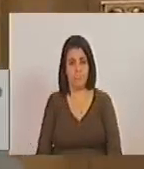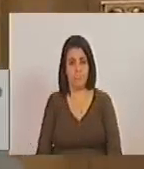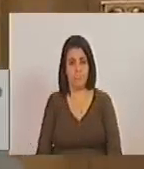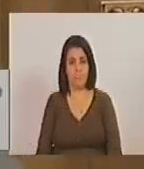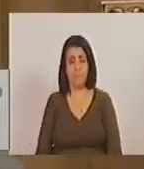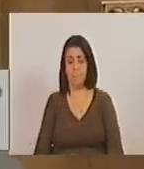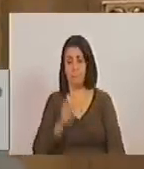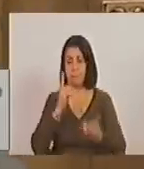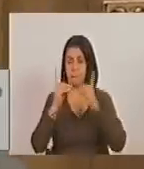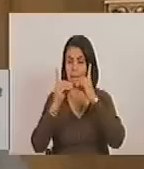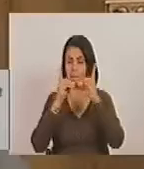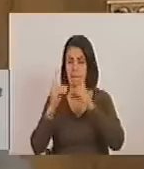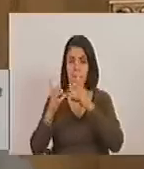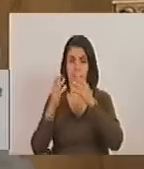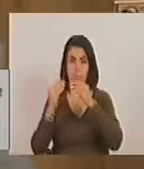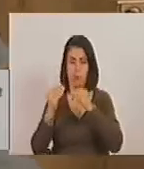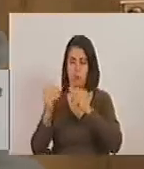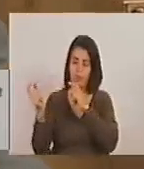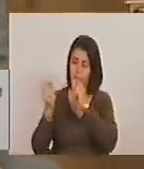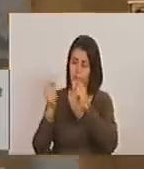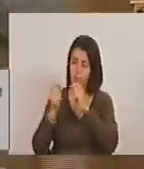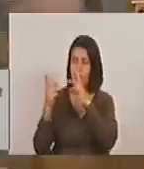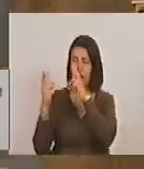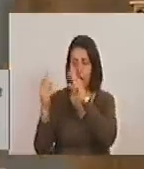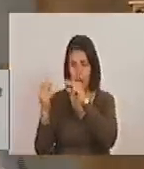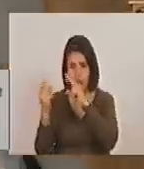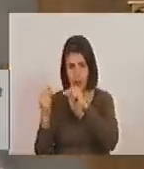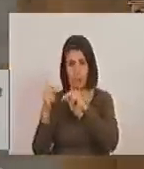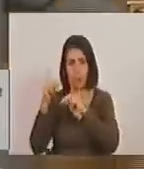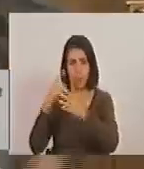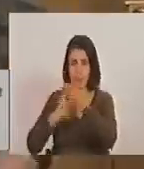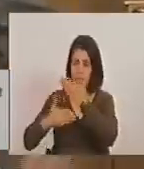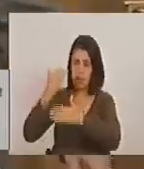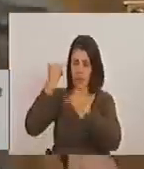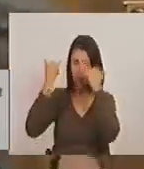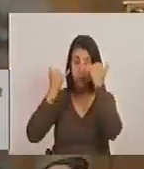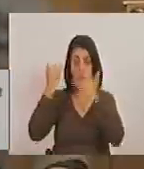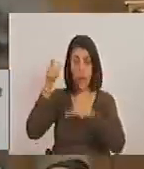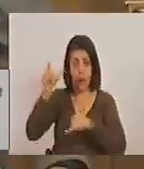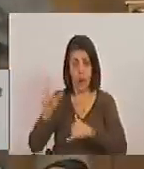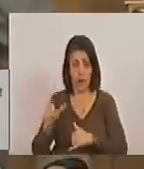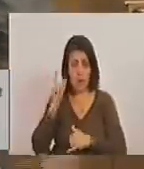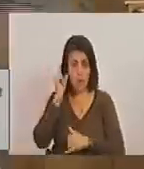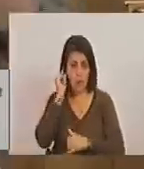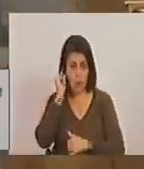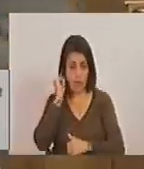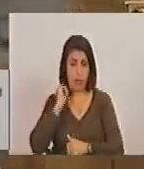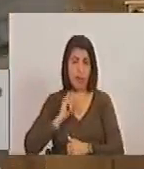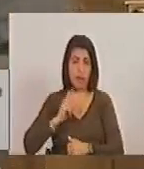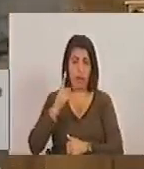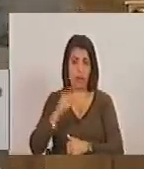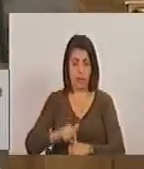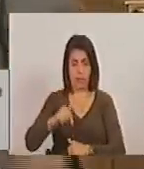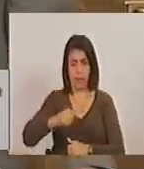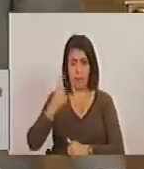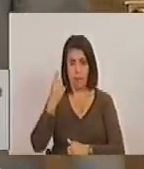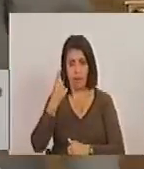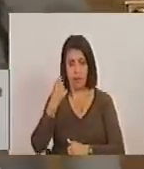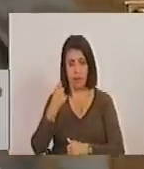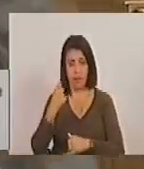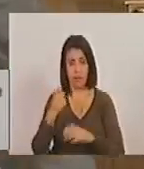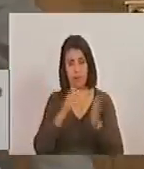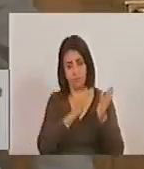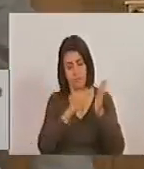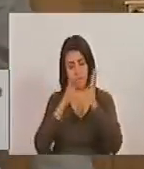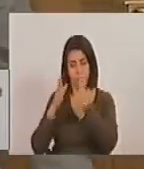porque discutí muchísimo con Argelia, conversé, intercambié ideas, que aquí falta un pedazo.